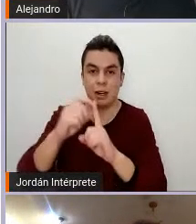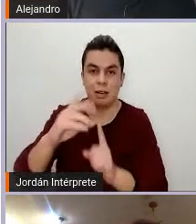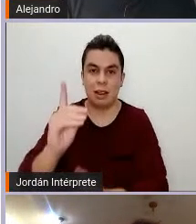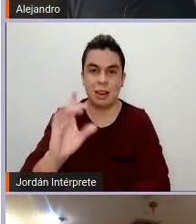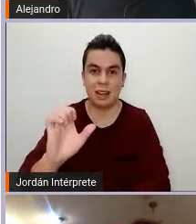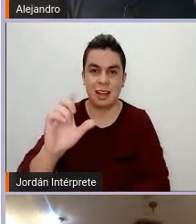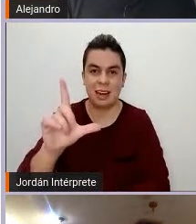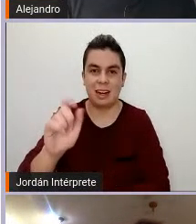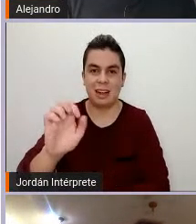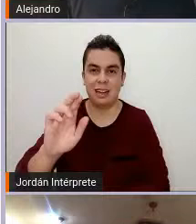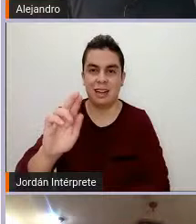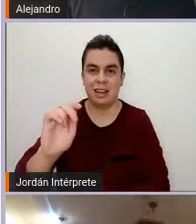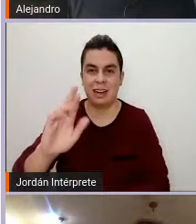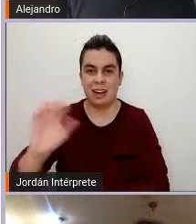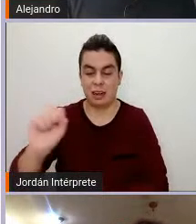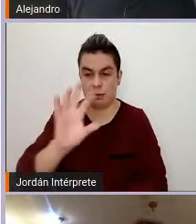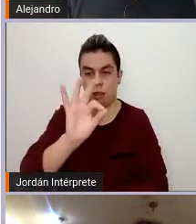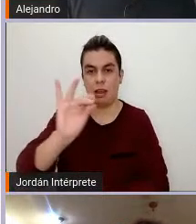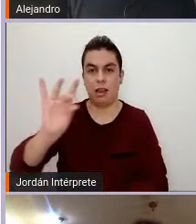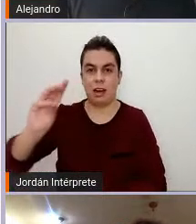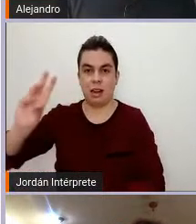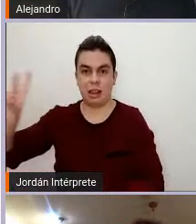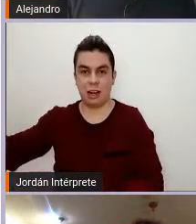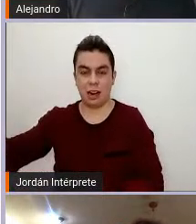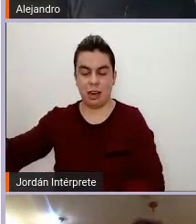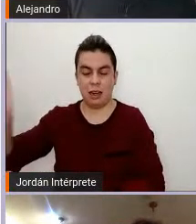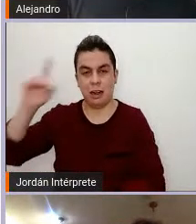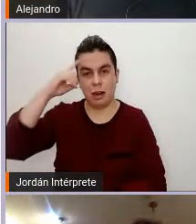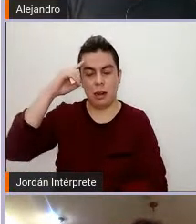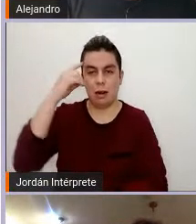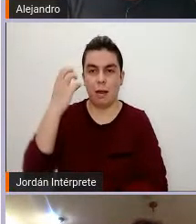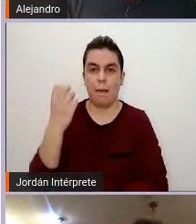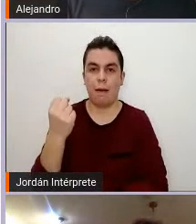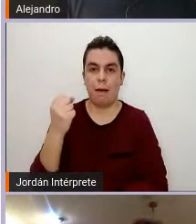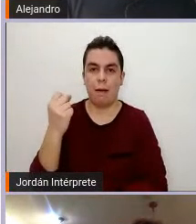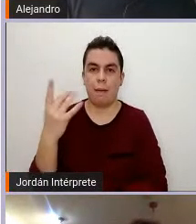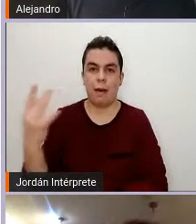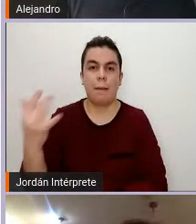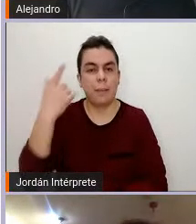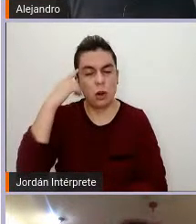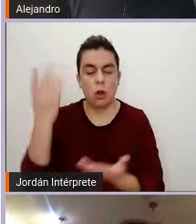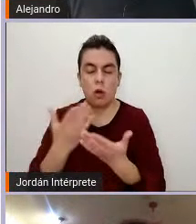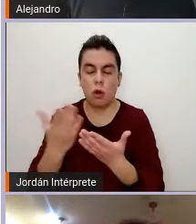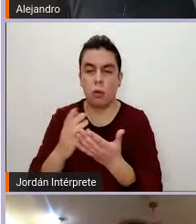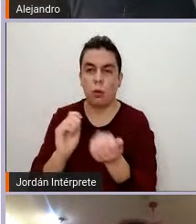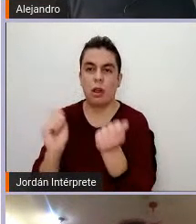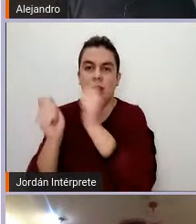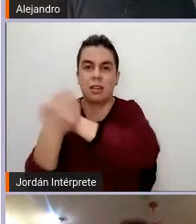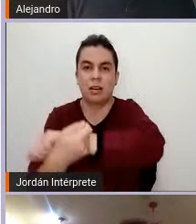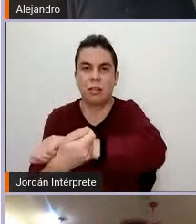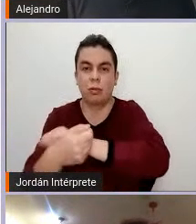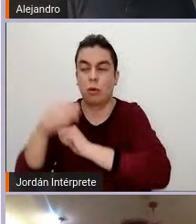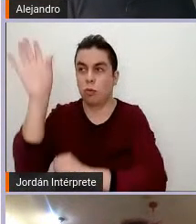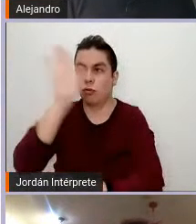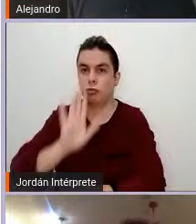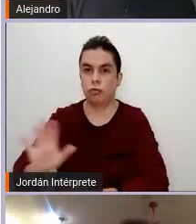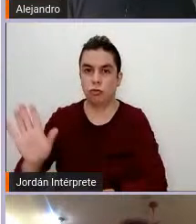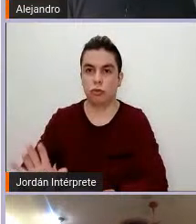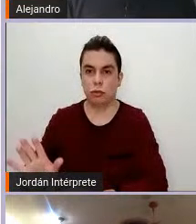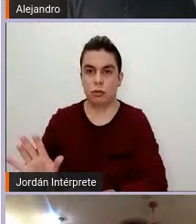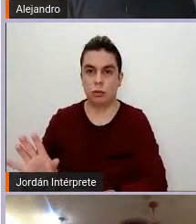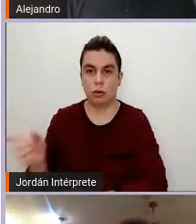decir, intenta traducir textualmente una imagen. De hecho, no conocemos hasta la fecha su autorretrato